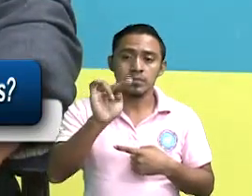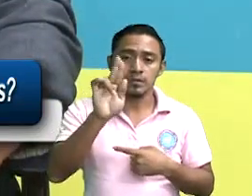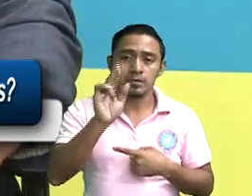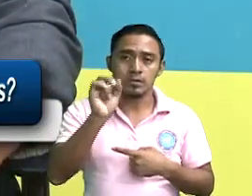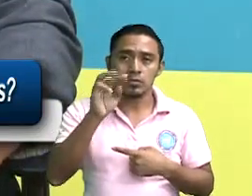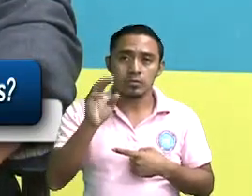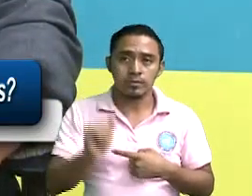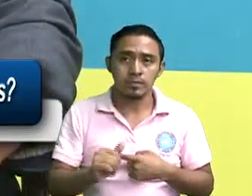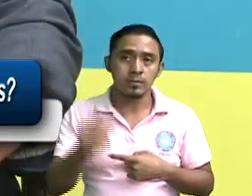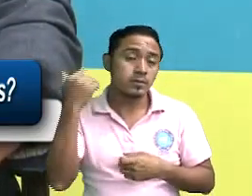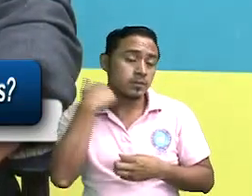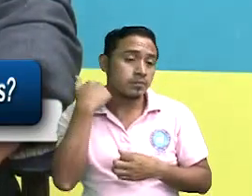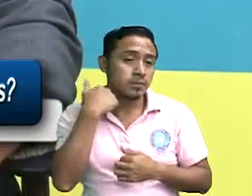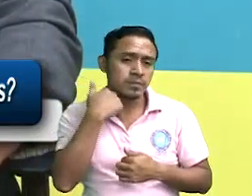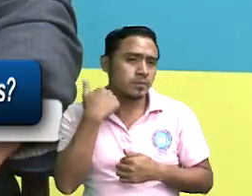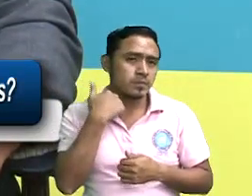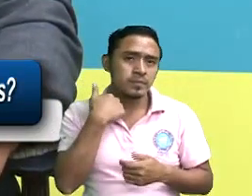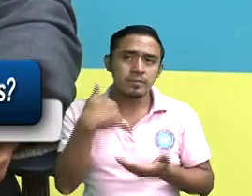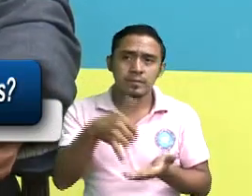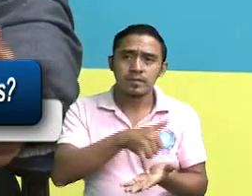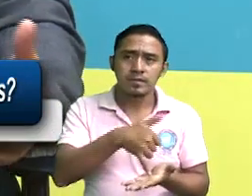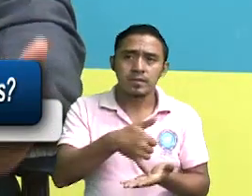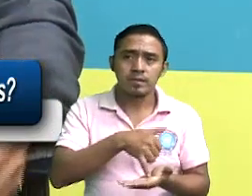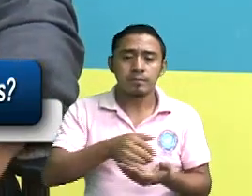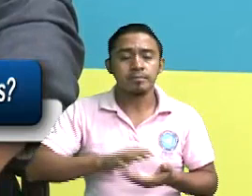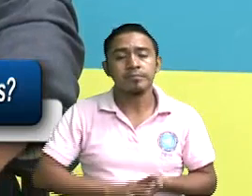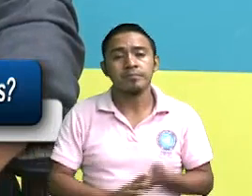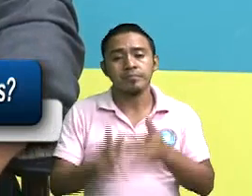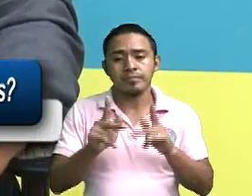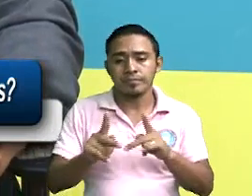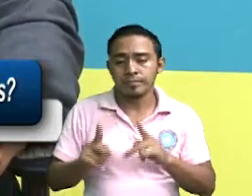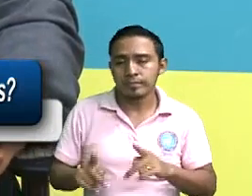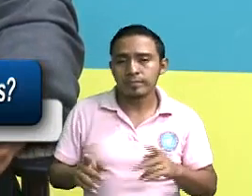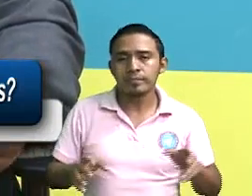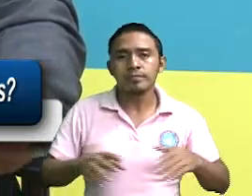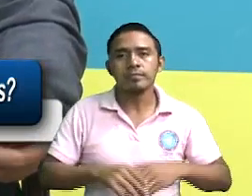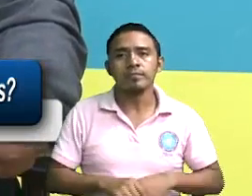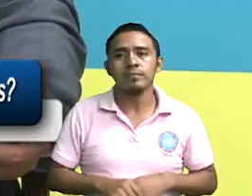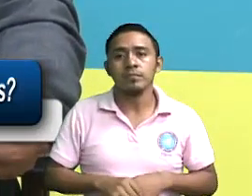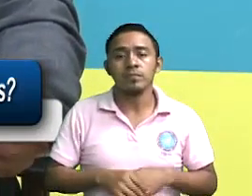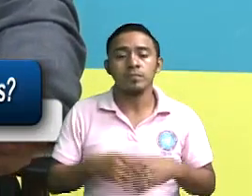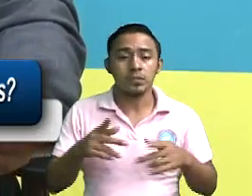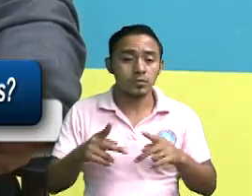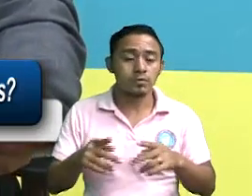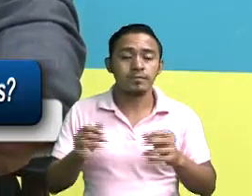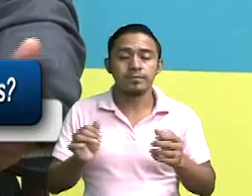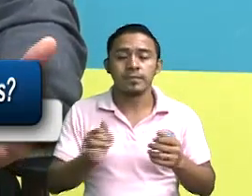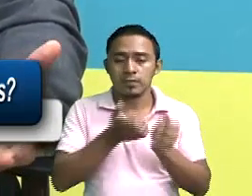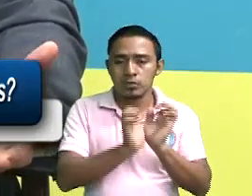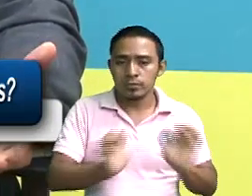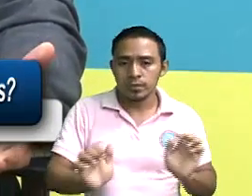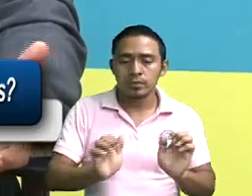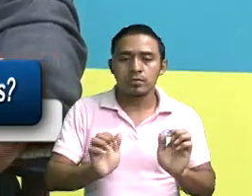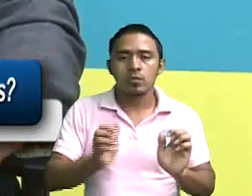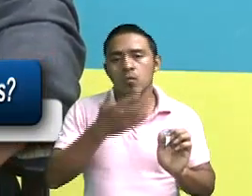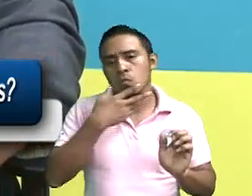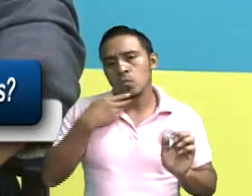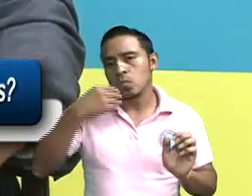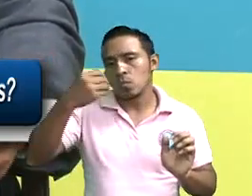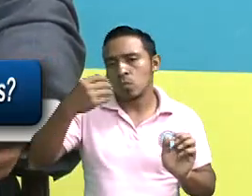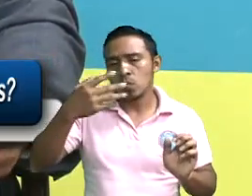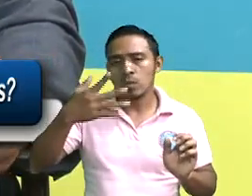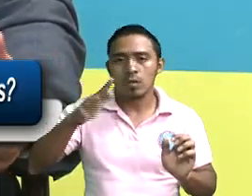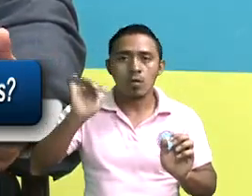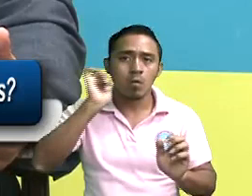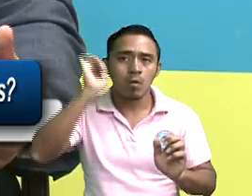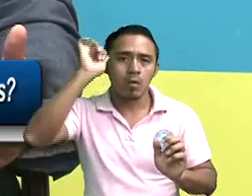predominante siempre es debilidad. Es decir, es aquel paciente que o niño o persona adulto joven que